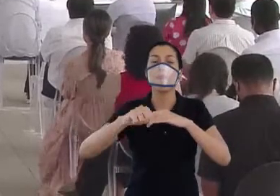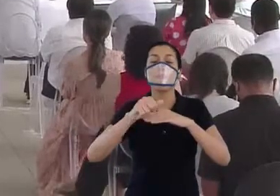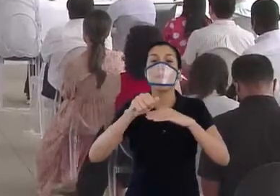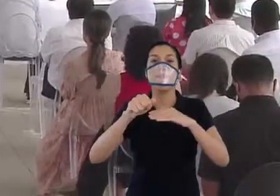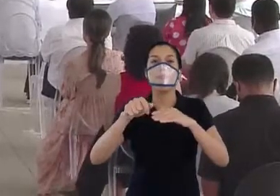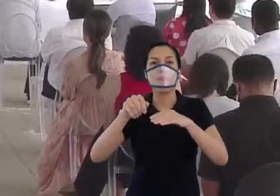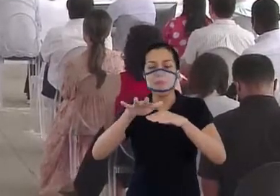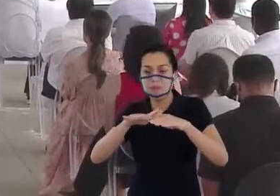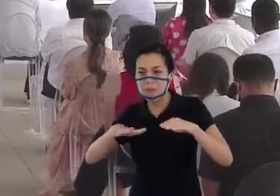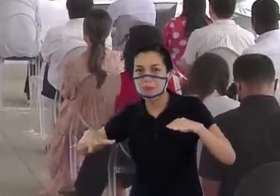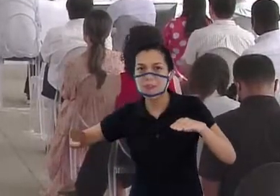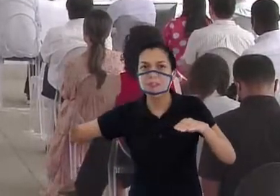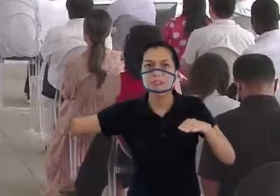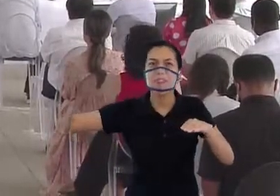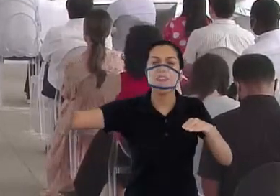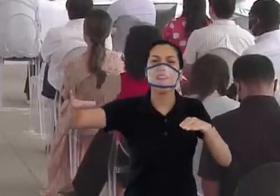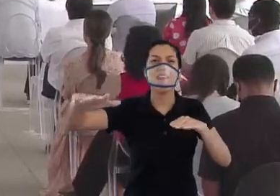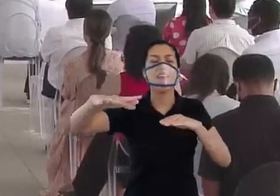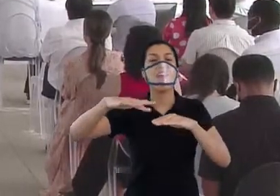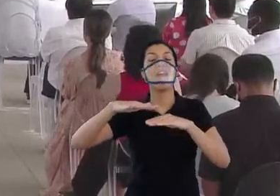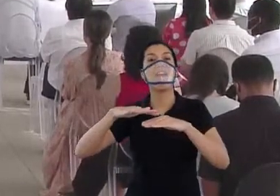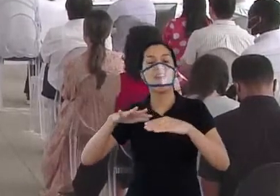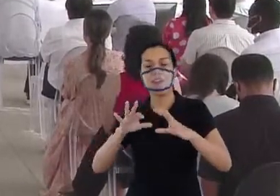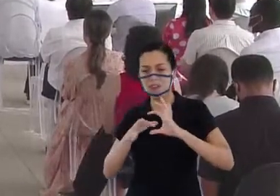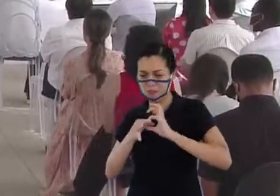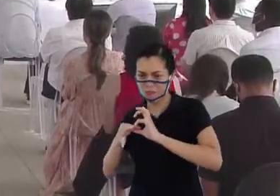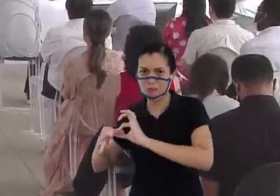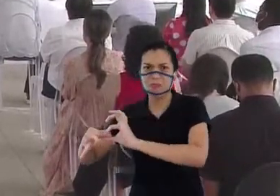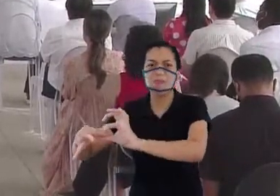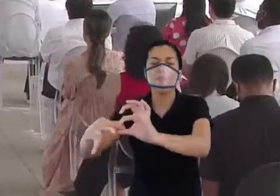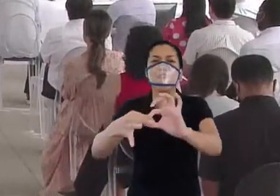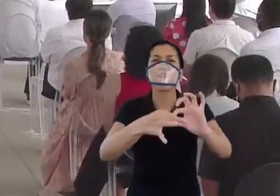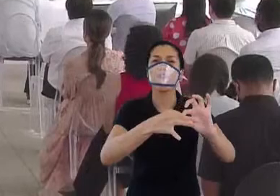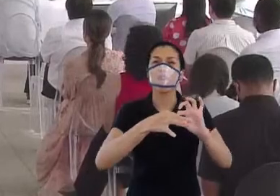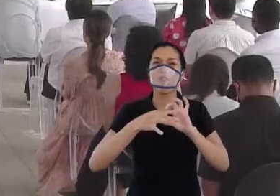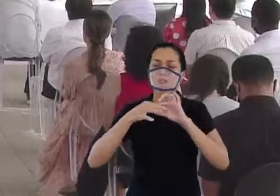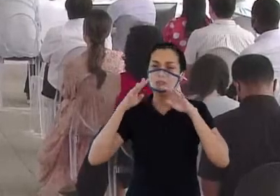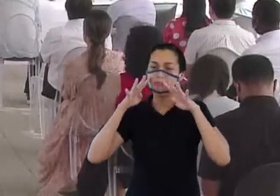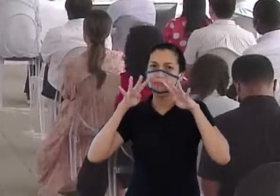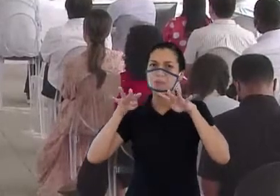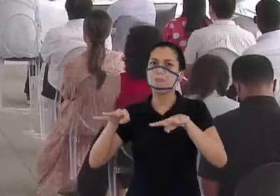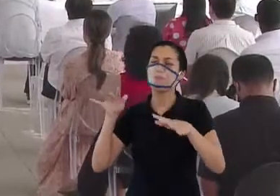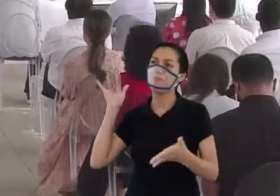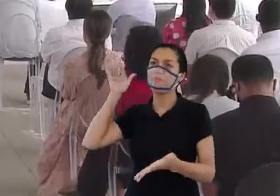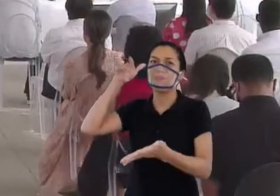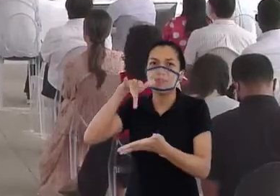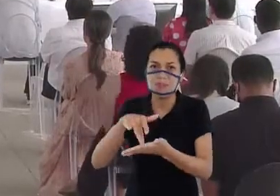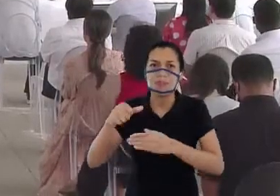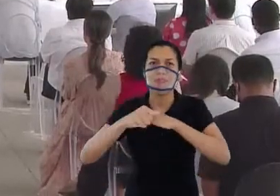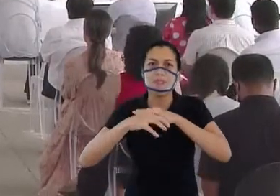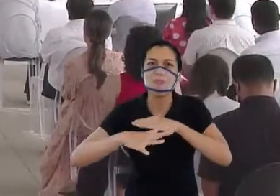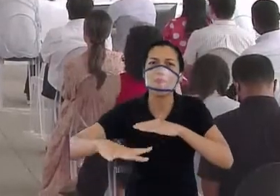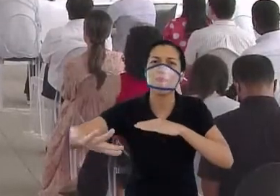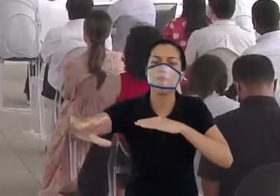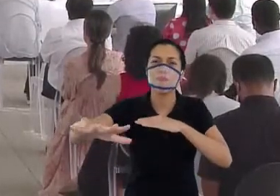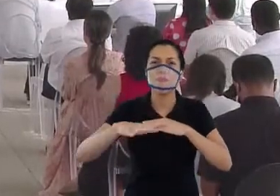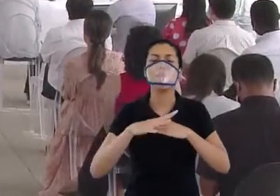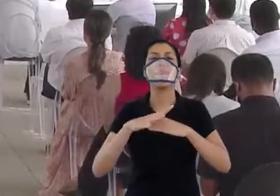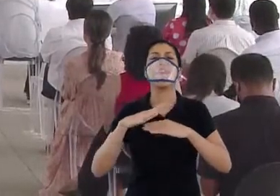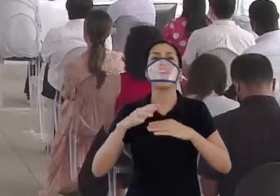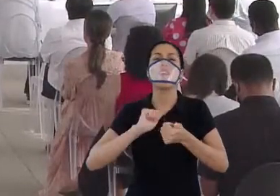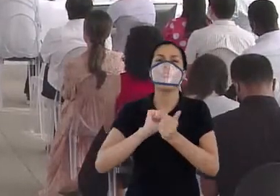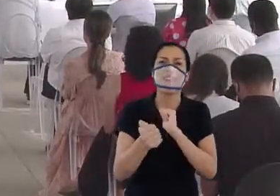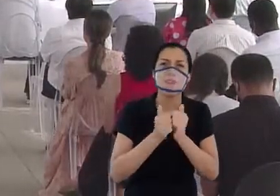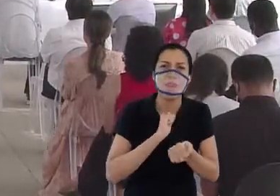Mallorquín y a la playa del Puerto Mocho, y que vamos a volver al mar como territorio, que vamos a tener nuevamente deportes